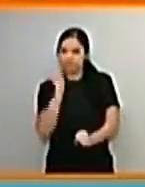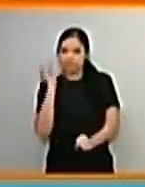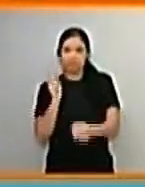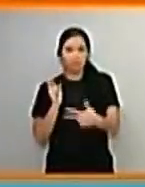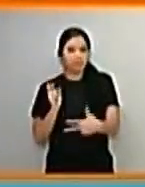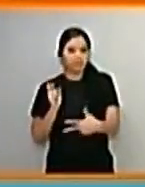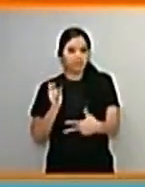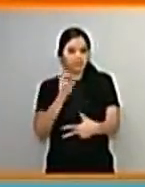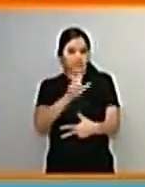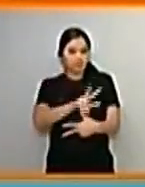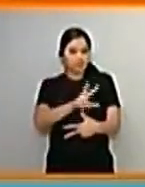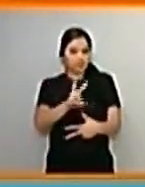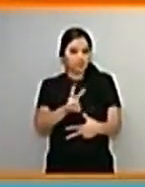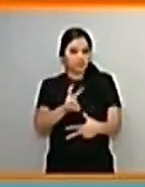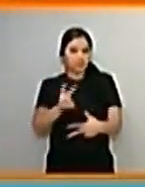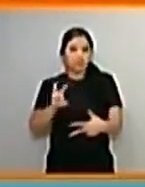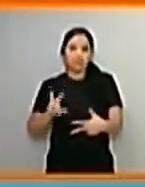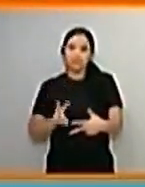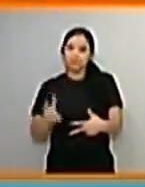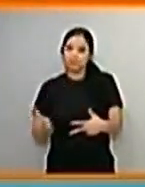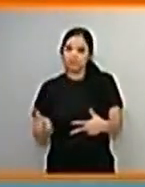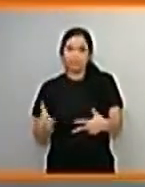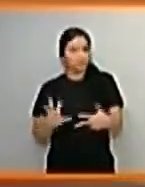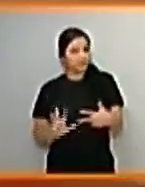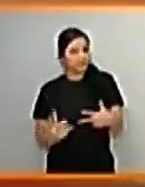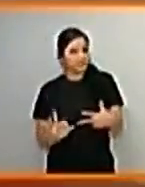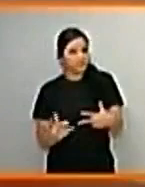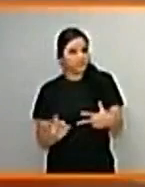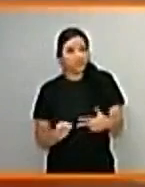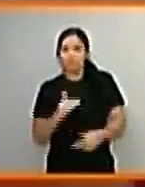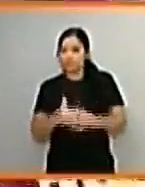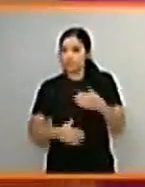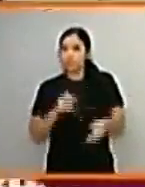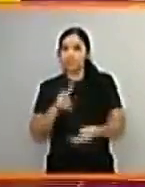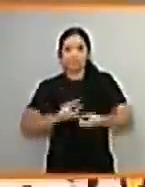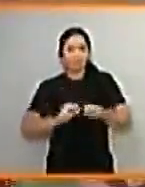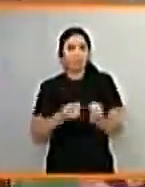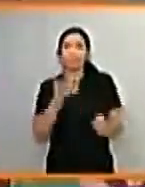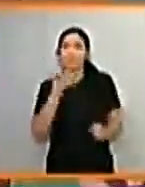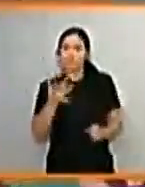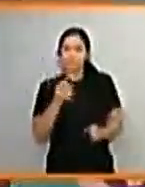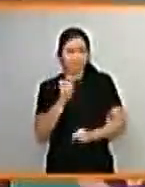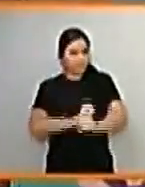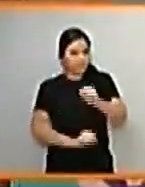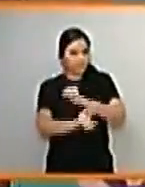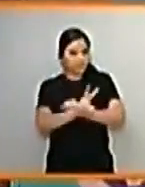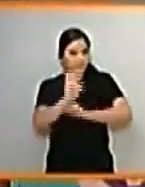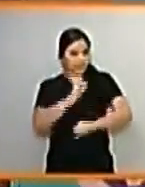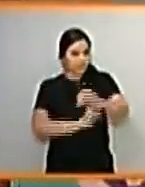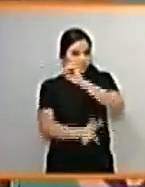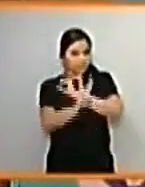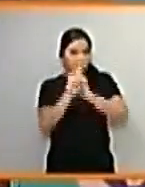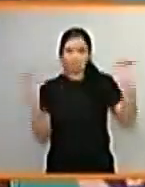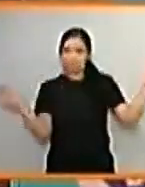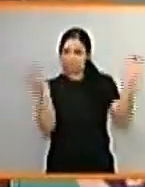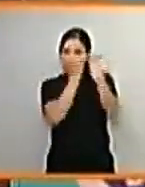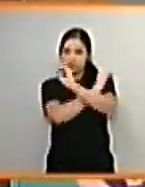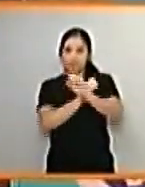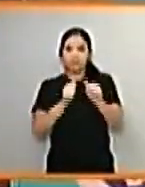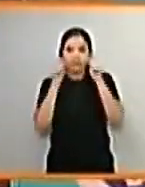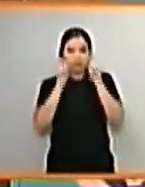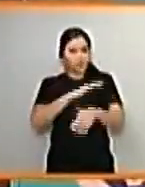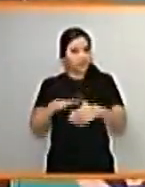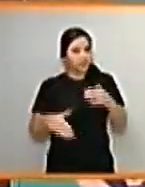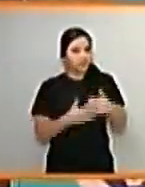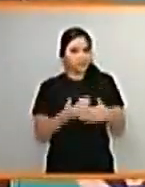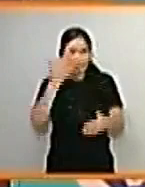ganadores, 36, 61 y 19. Continuamos con tus 2 números favoritos junto a premiado y premiados mix. Atentos porque